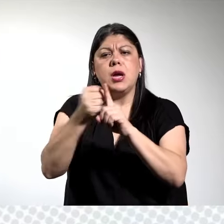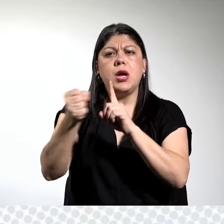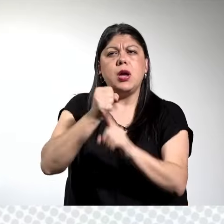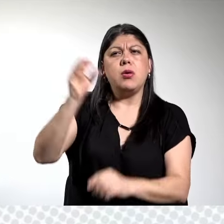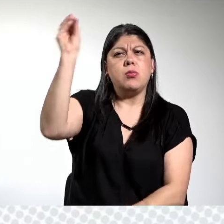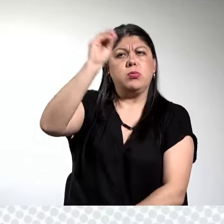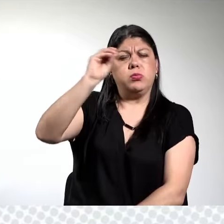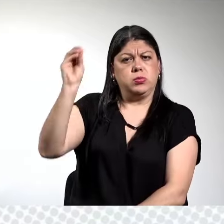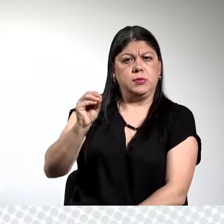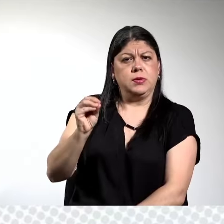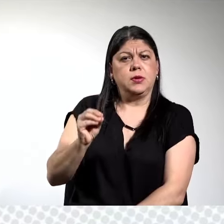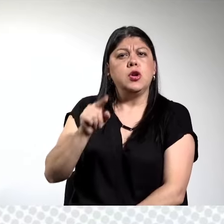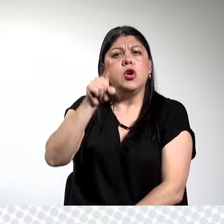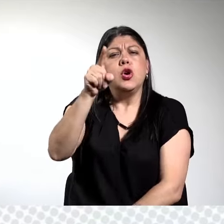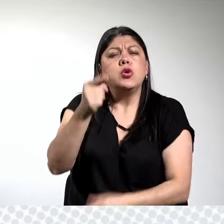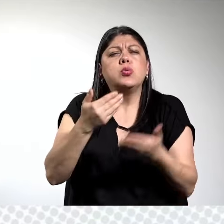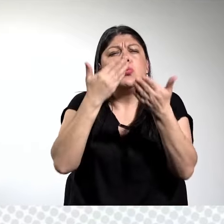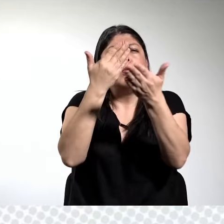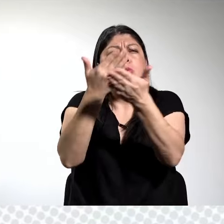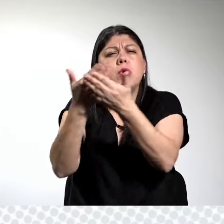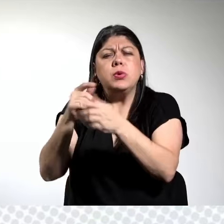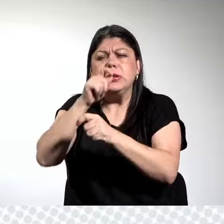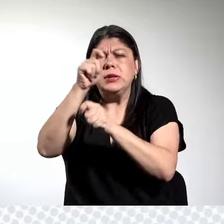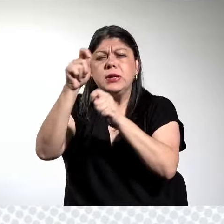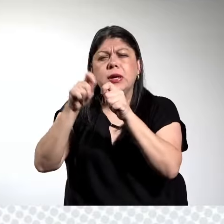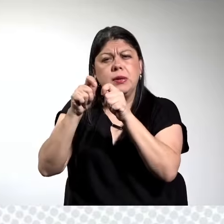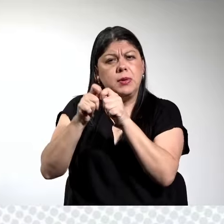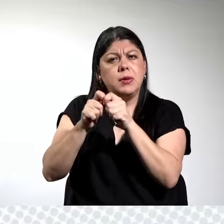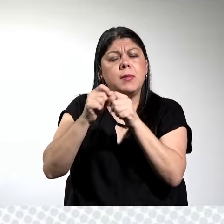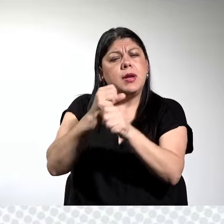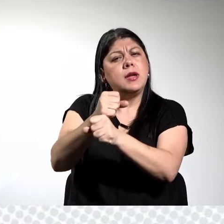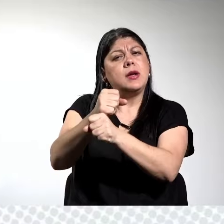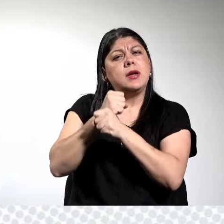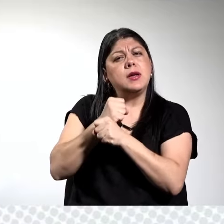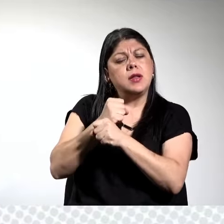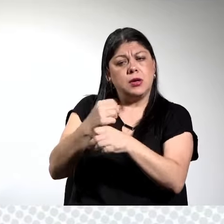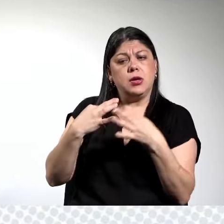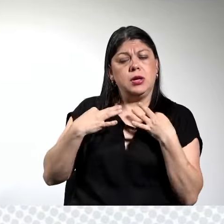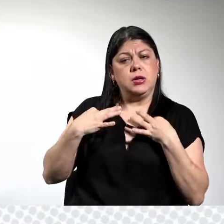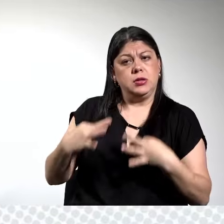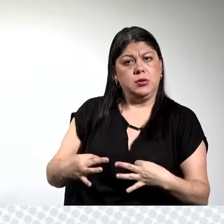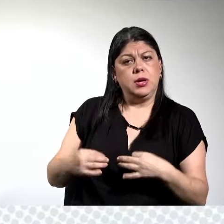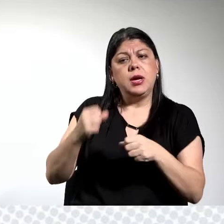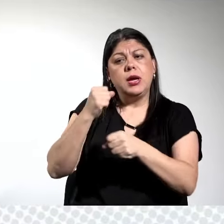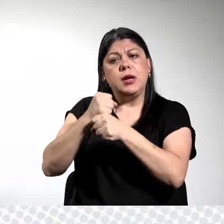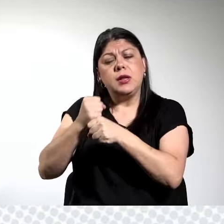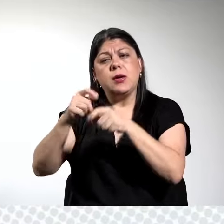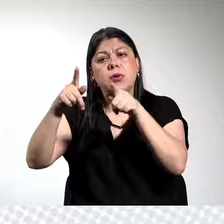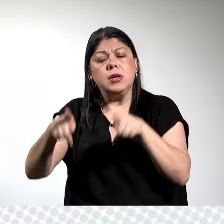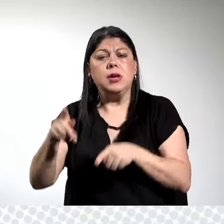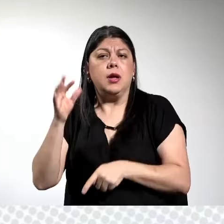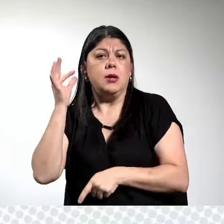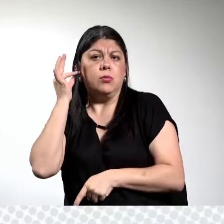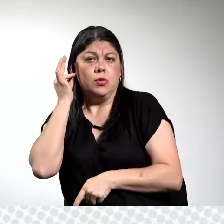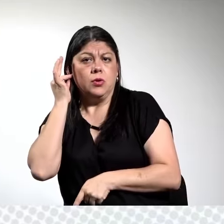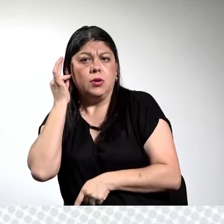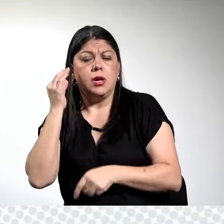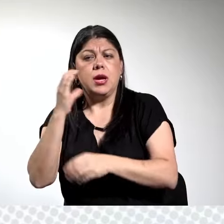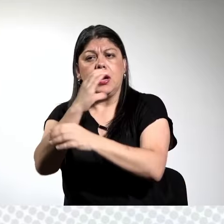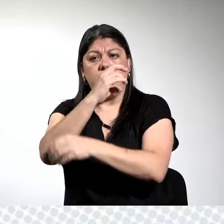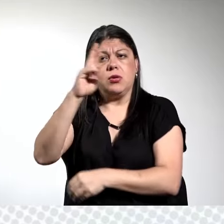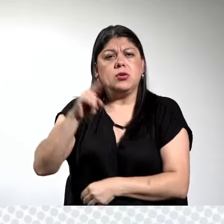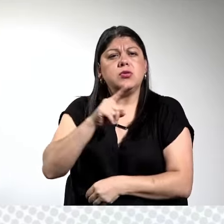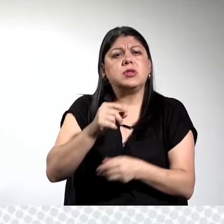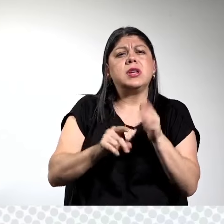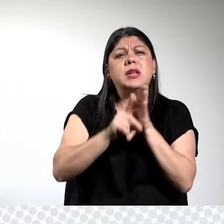tasas de violencia. ¿Cuál es su propuesta concreta y viable para garantizar la seguridad física y laboral de las mujeres en Costa Rica y cómo